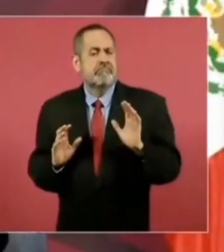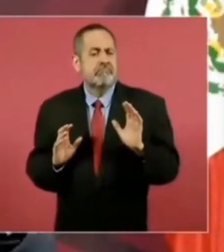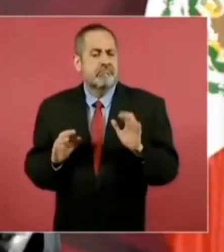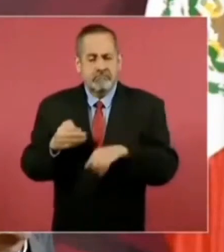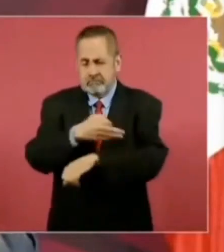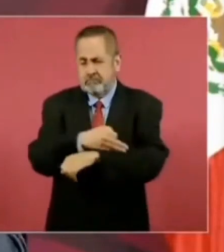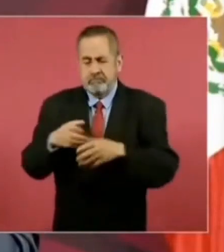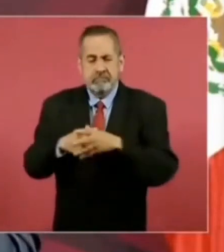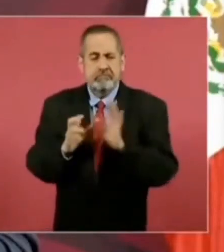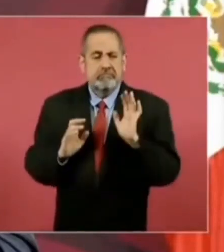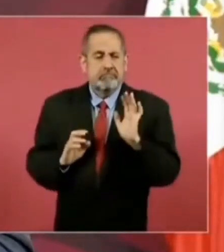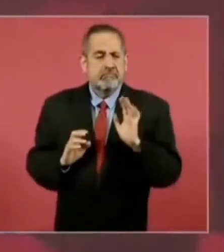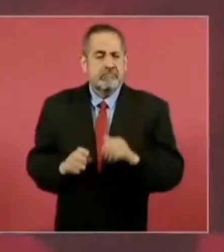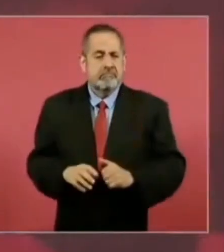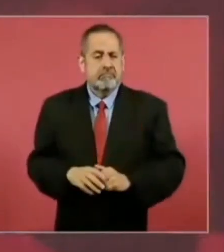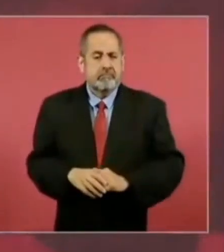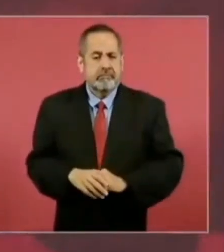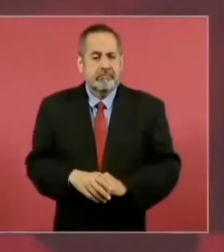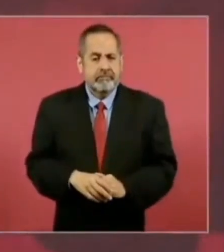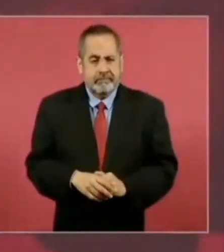que estamos nosotros